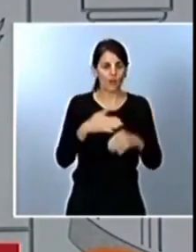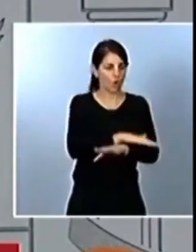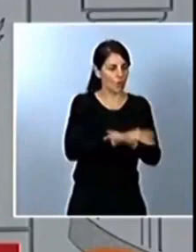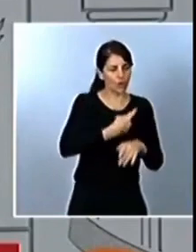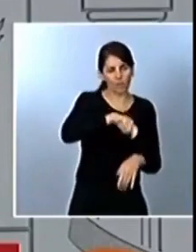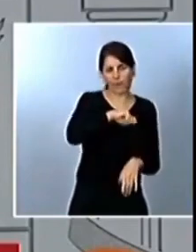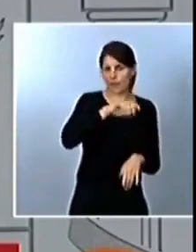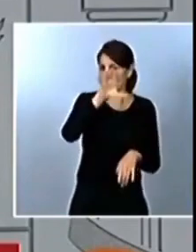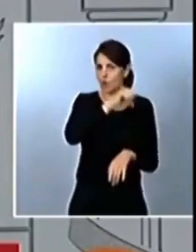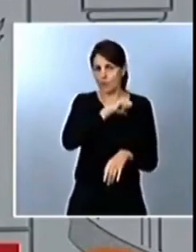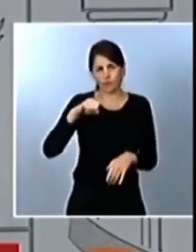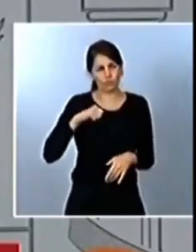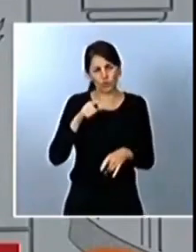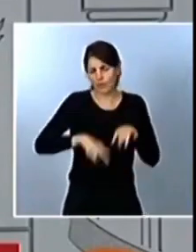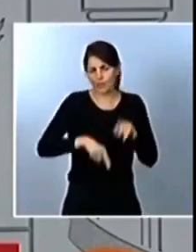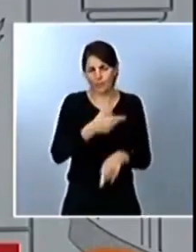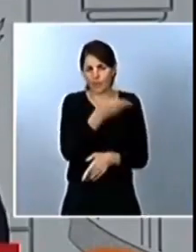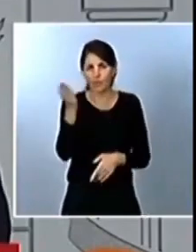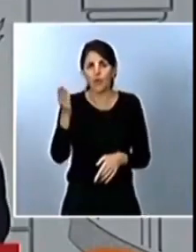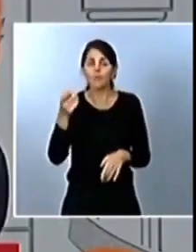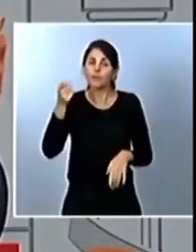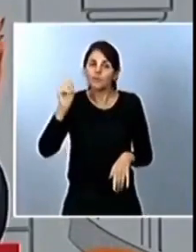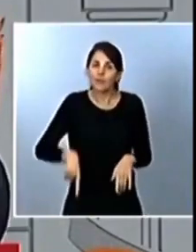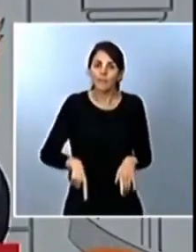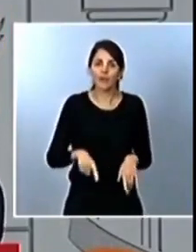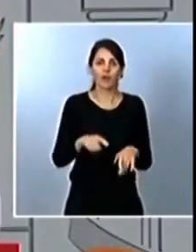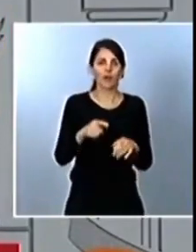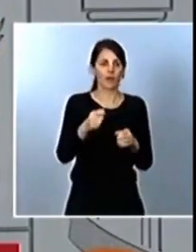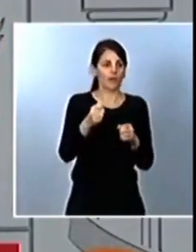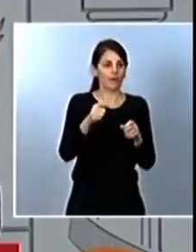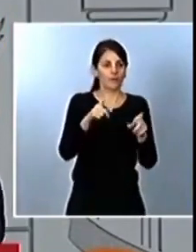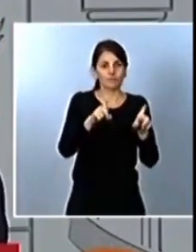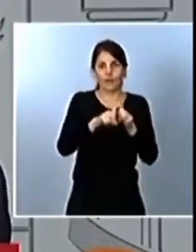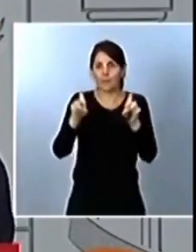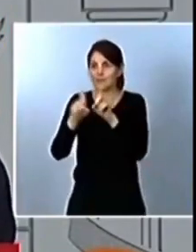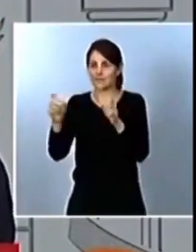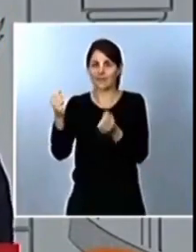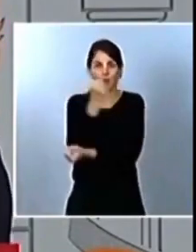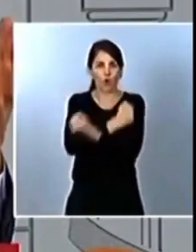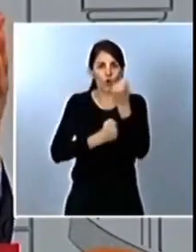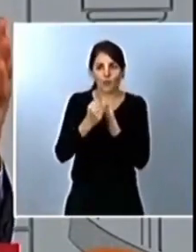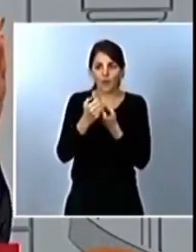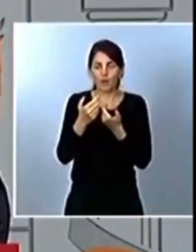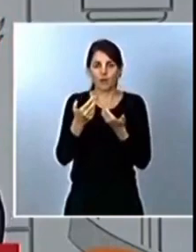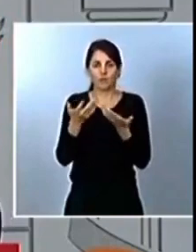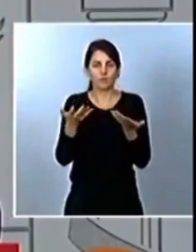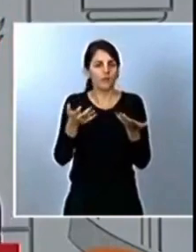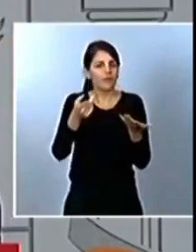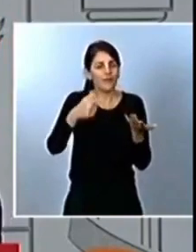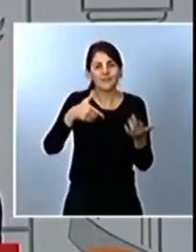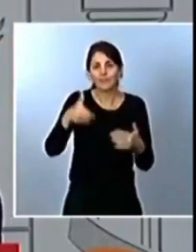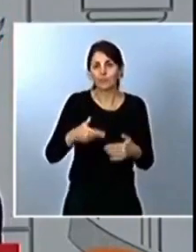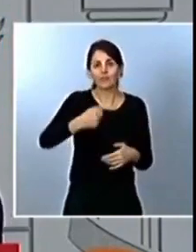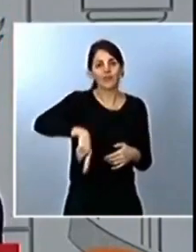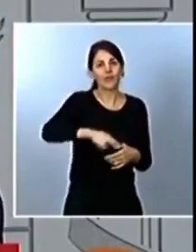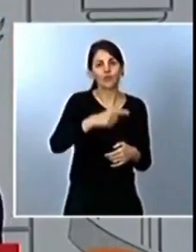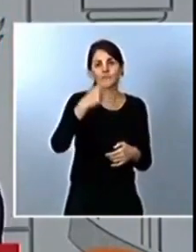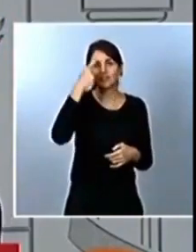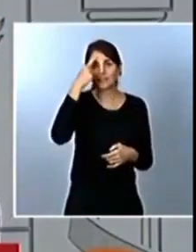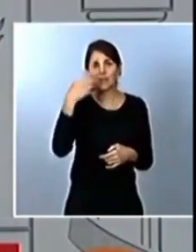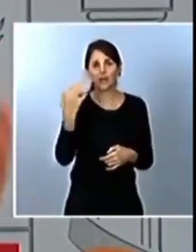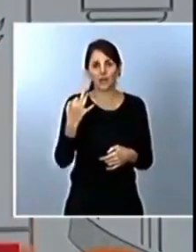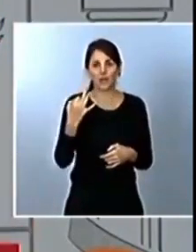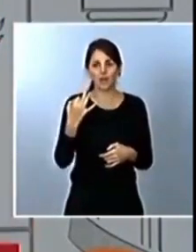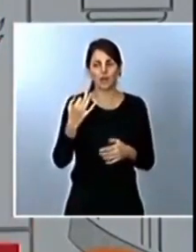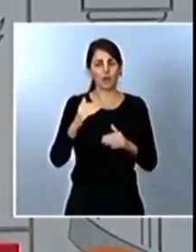como también los actores económicos, sepan que tenemos un horizonte de trabajo con una estabilidad jurídica